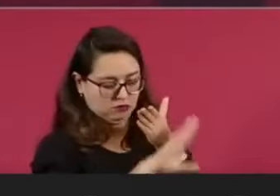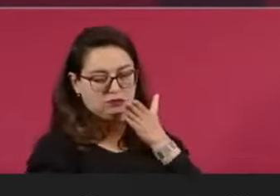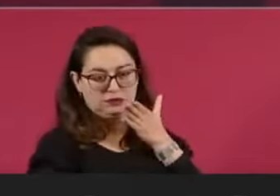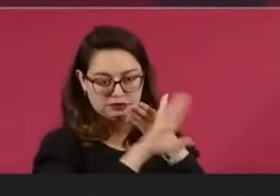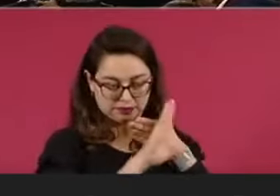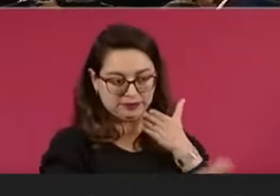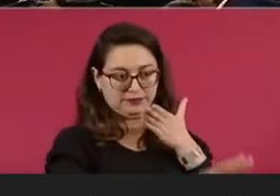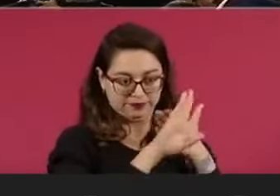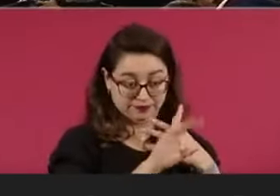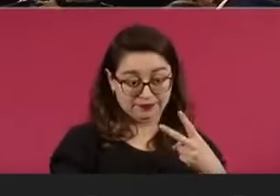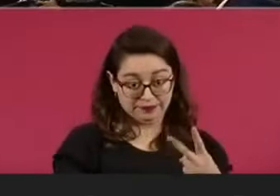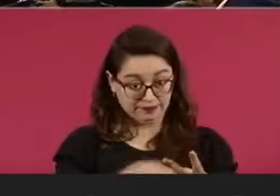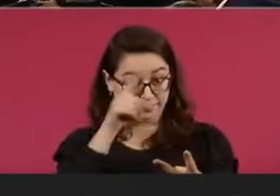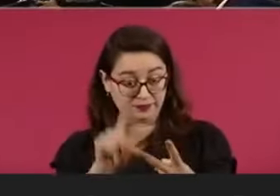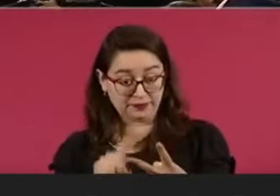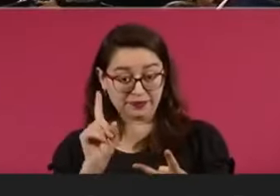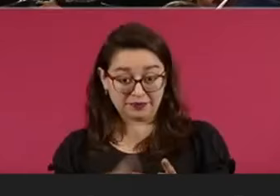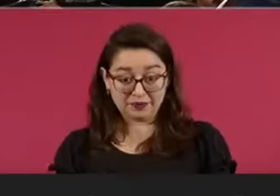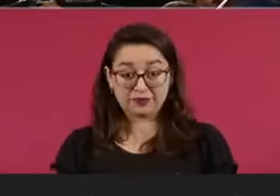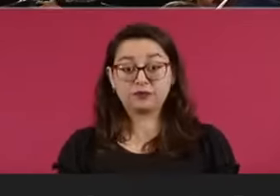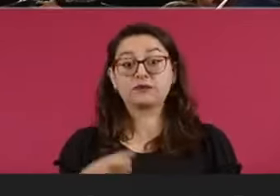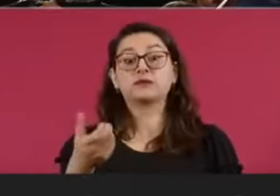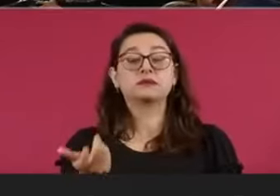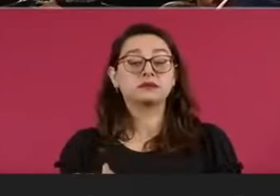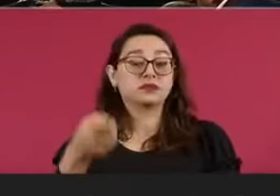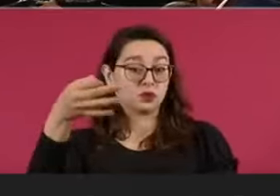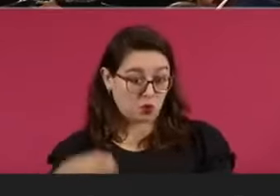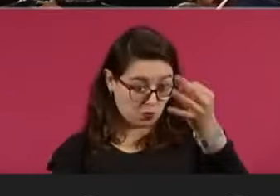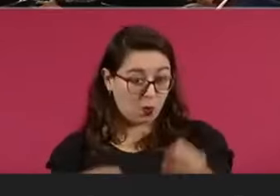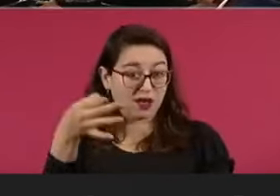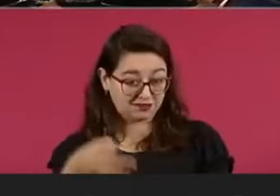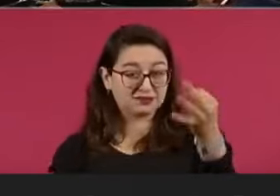resistencias que enfrentamos por la actitud de los jueces,